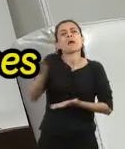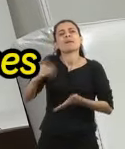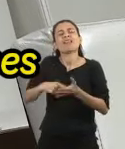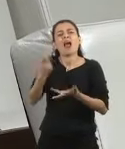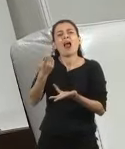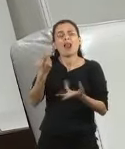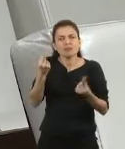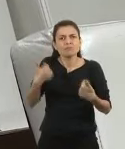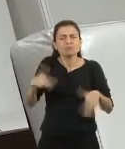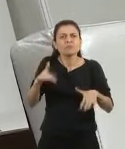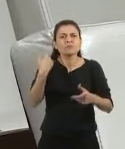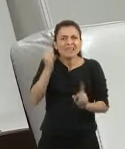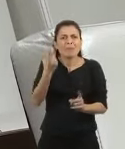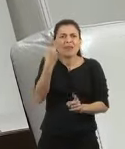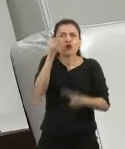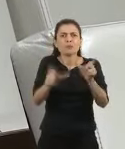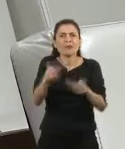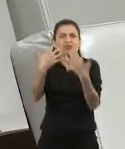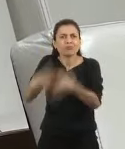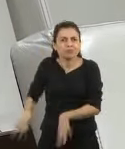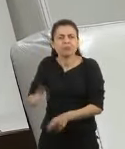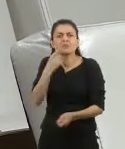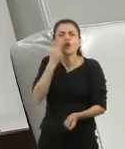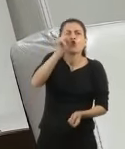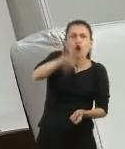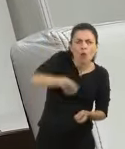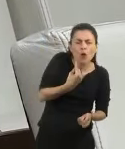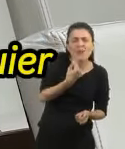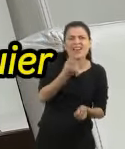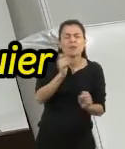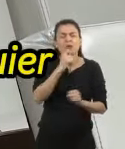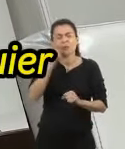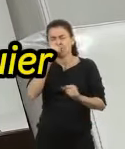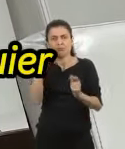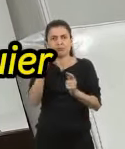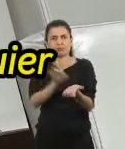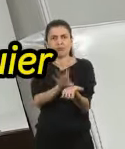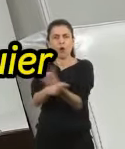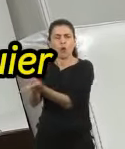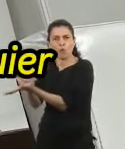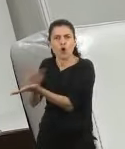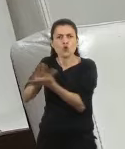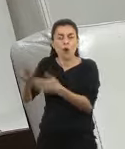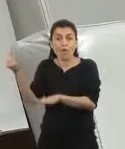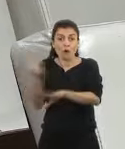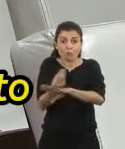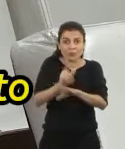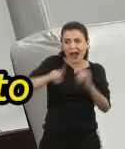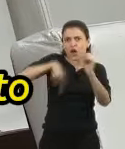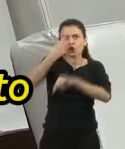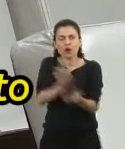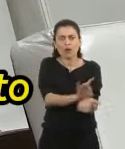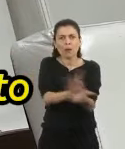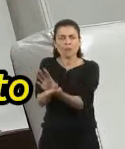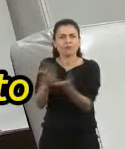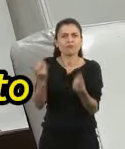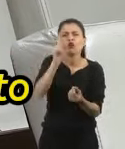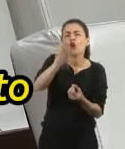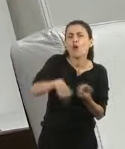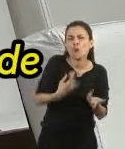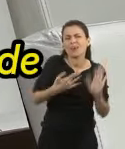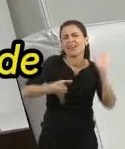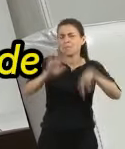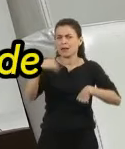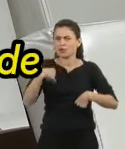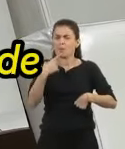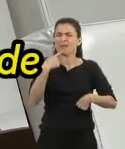que sucede eso que se van funcionarios o son despedidos muy rápidamente pues es algo inédito para cualquier gobierno eh Y te quier consultar sobre